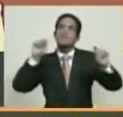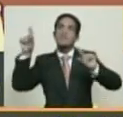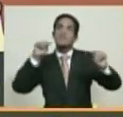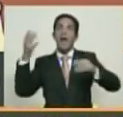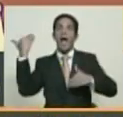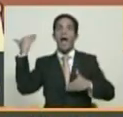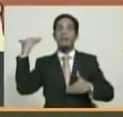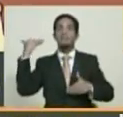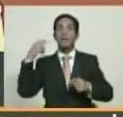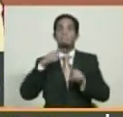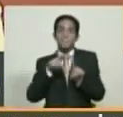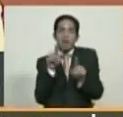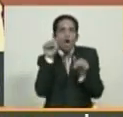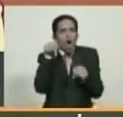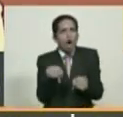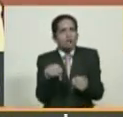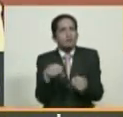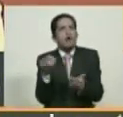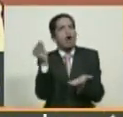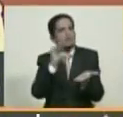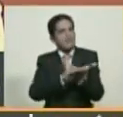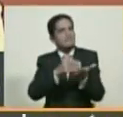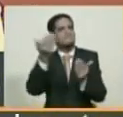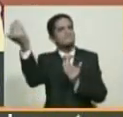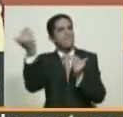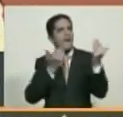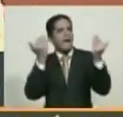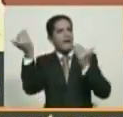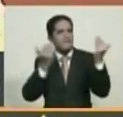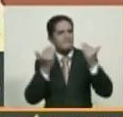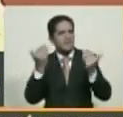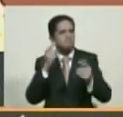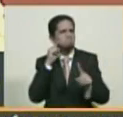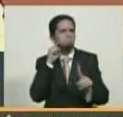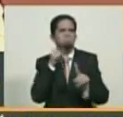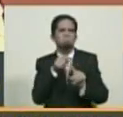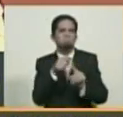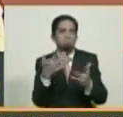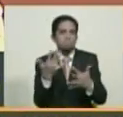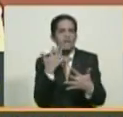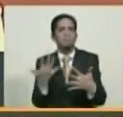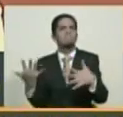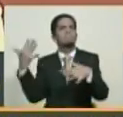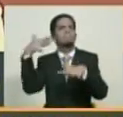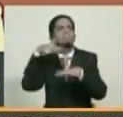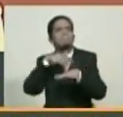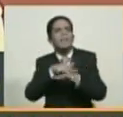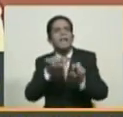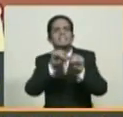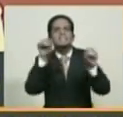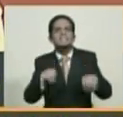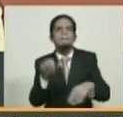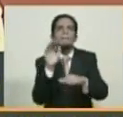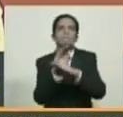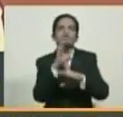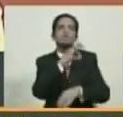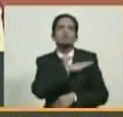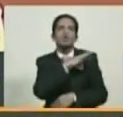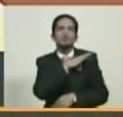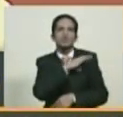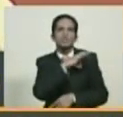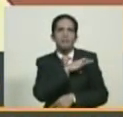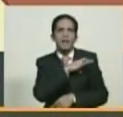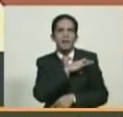habían salido a nuestra patria, pero que hoy los estamos recibiendo. ¿Para qué? Para integrarlos. para incluirlos en el sistema de protección social del carnet de la